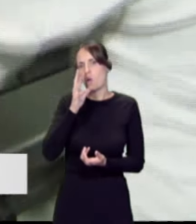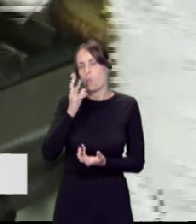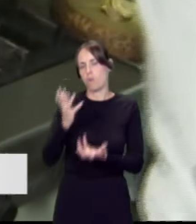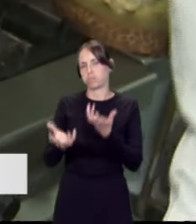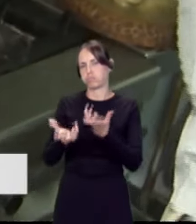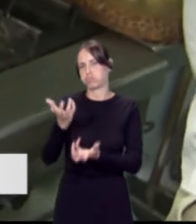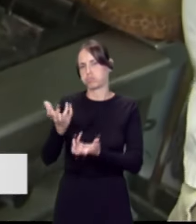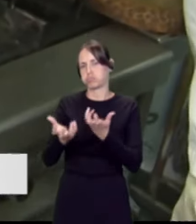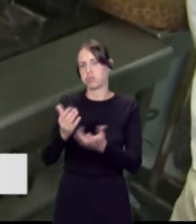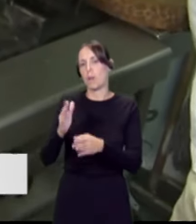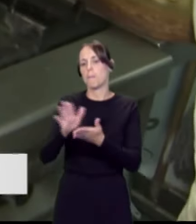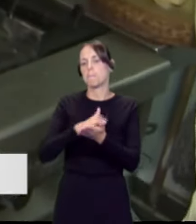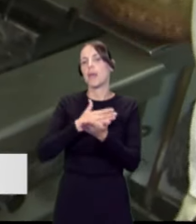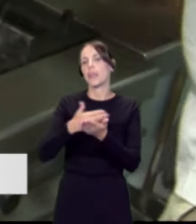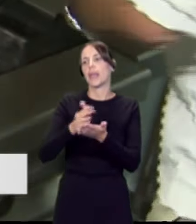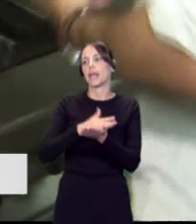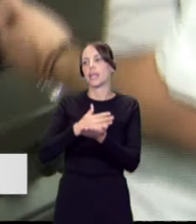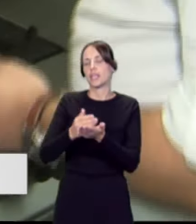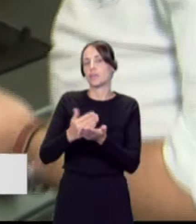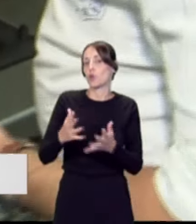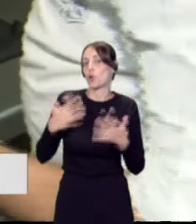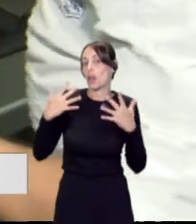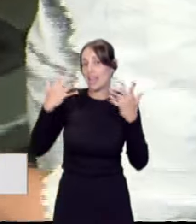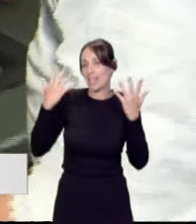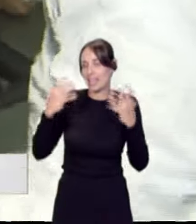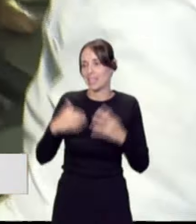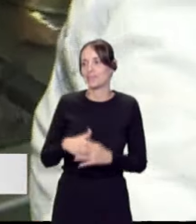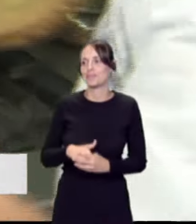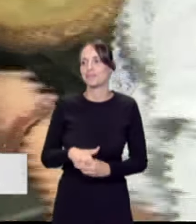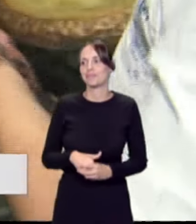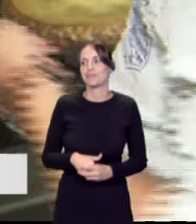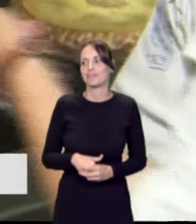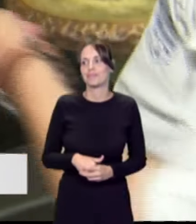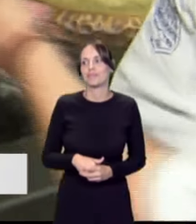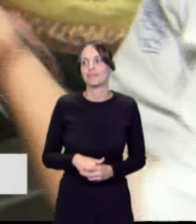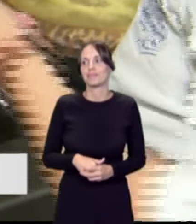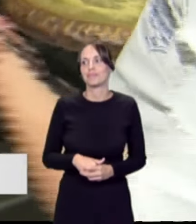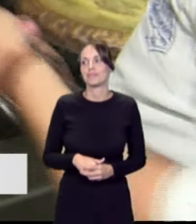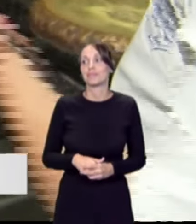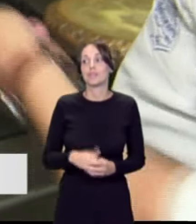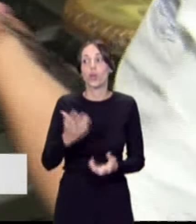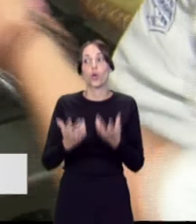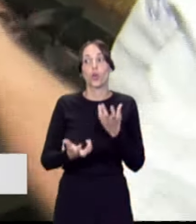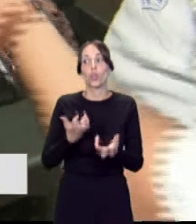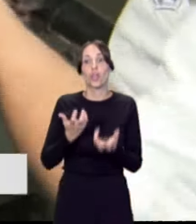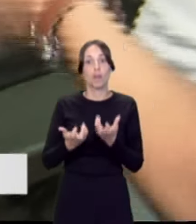mantequilla. Con alegría. Vamos a la pasta, voy a cocinar.